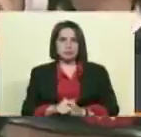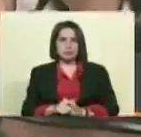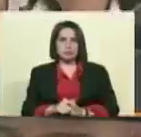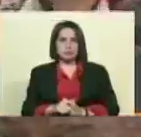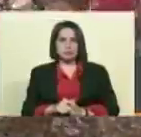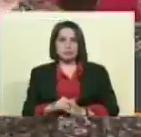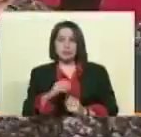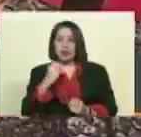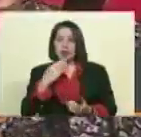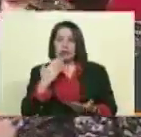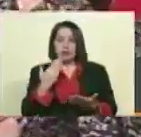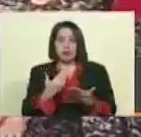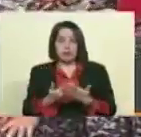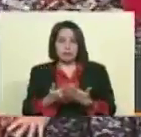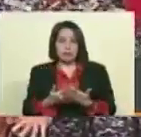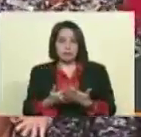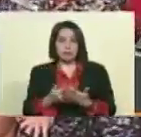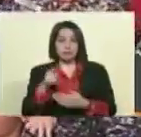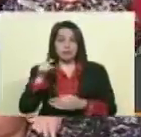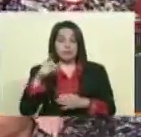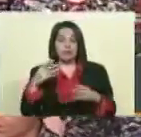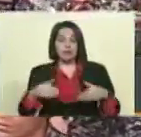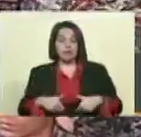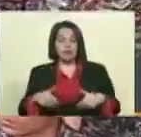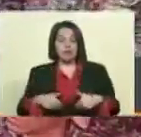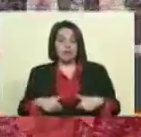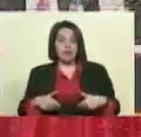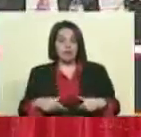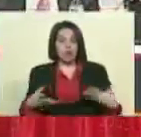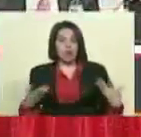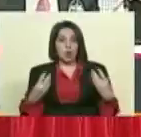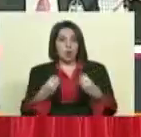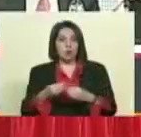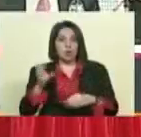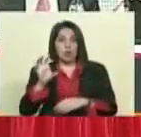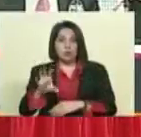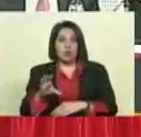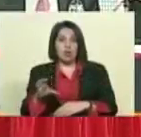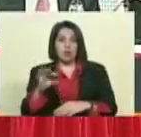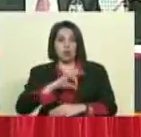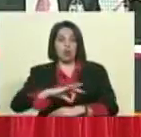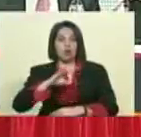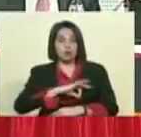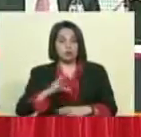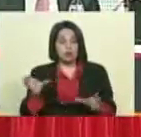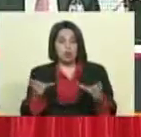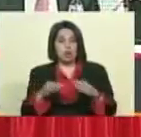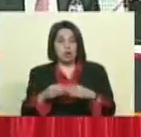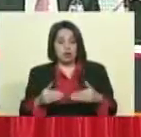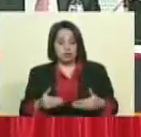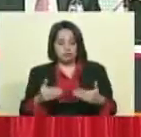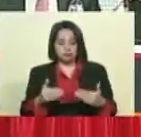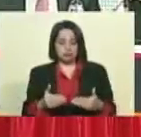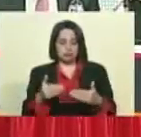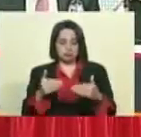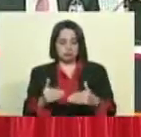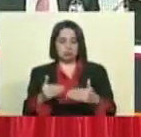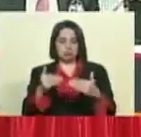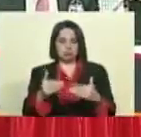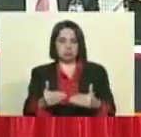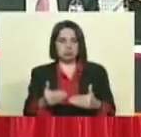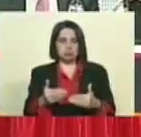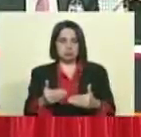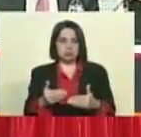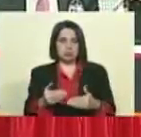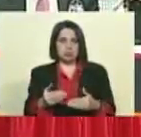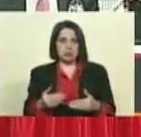Bueno, muchas gracias. Tiene que ser un esfuerzo conjunto de todo el Estado, de toda la sociedad, para seguir avanzando y para